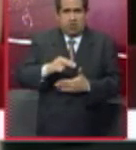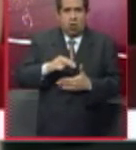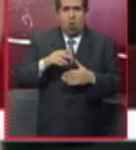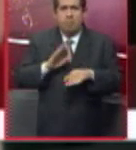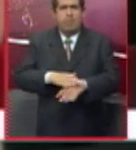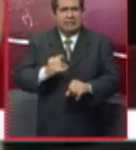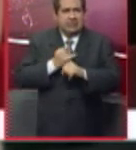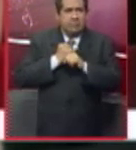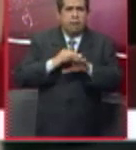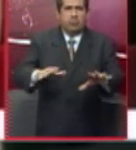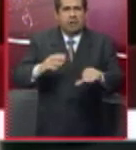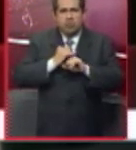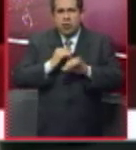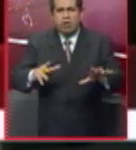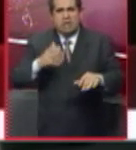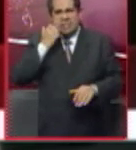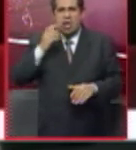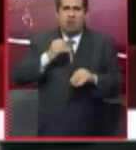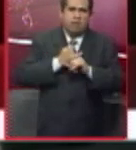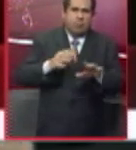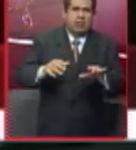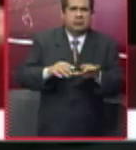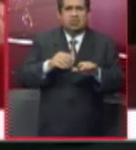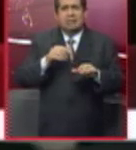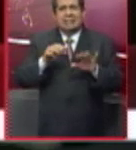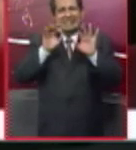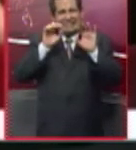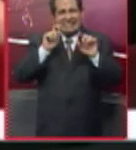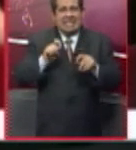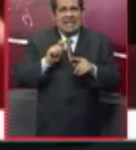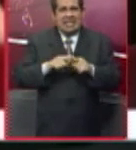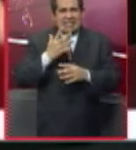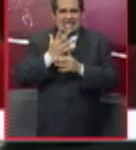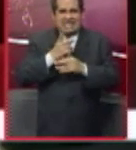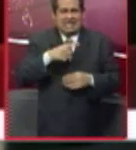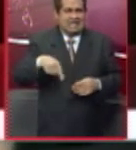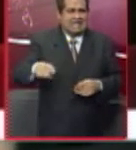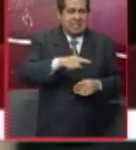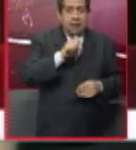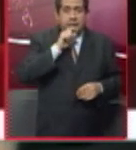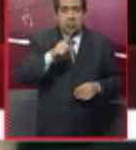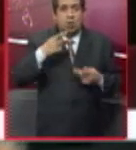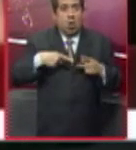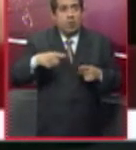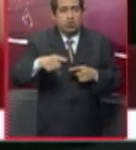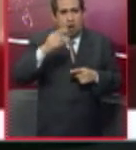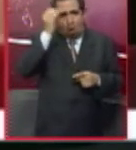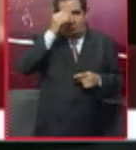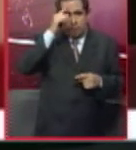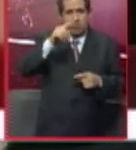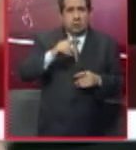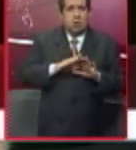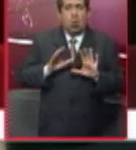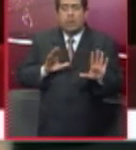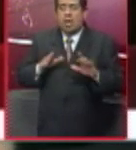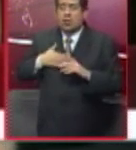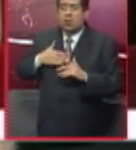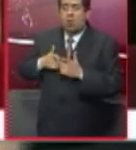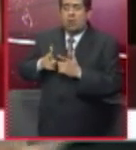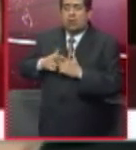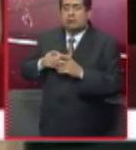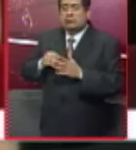los habitantes para acceder a esta información. Tiene que ser escrita desde el ojo de los ciudadanos y no cuidando la